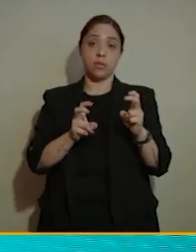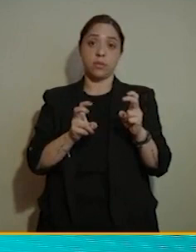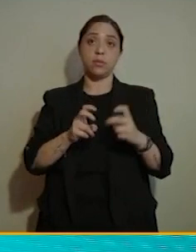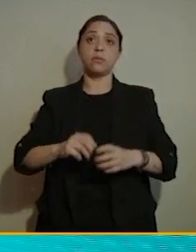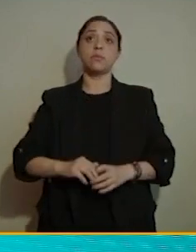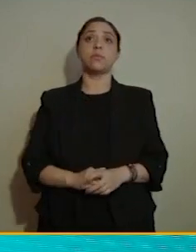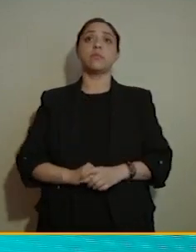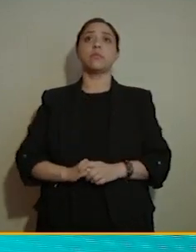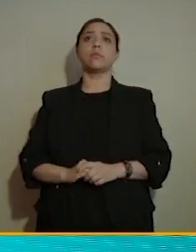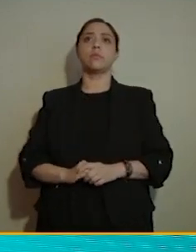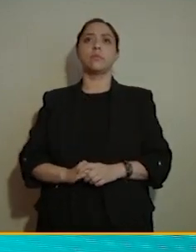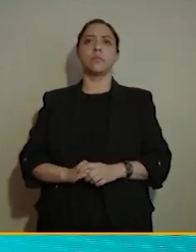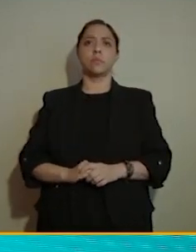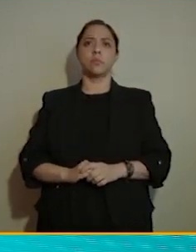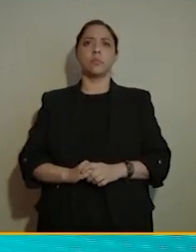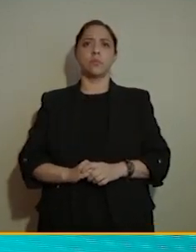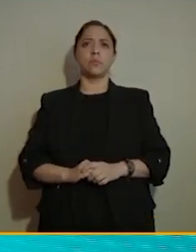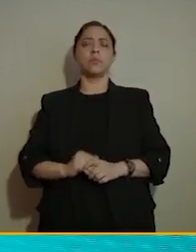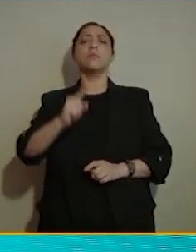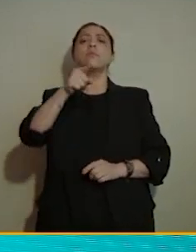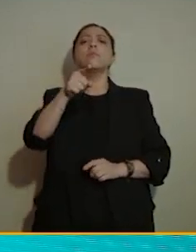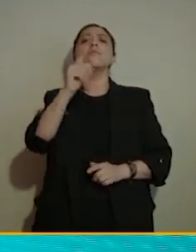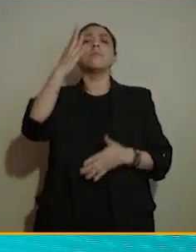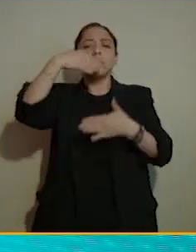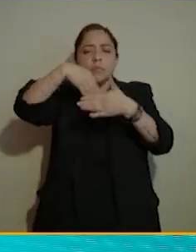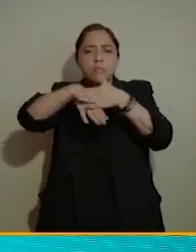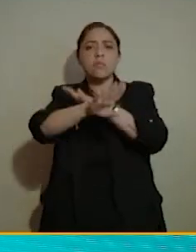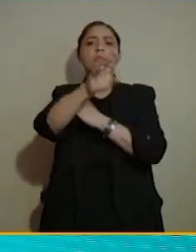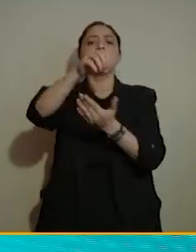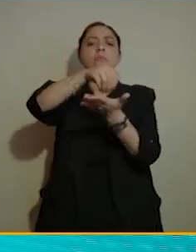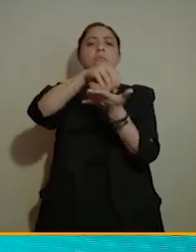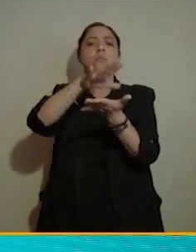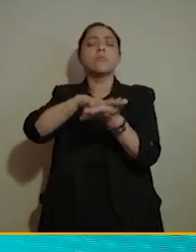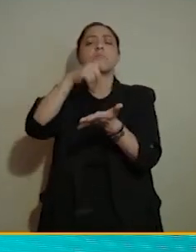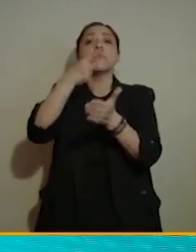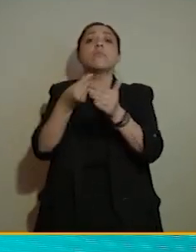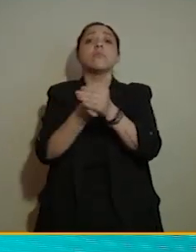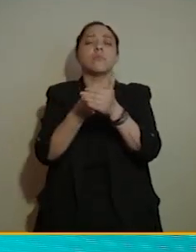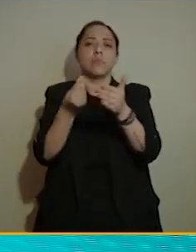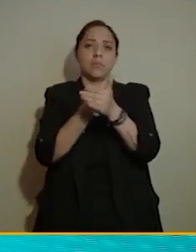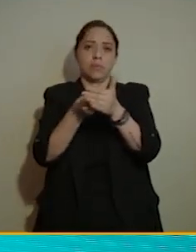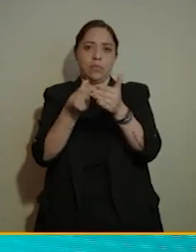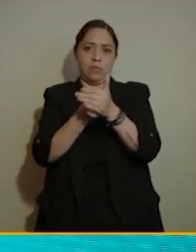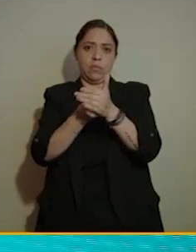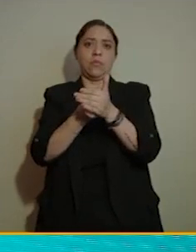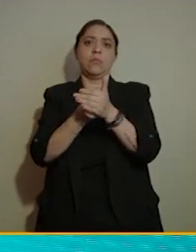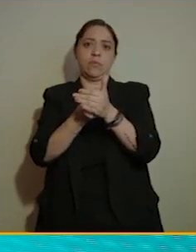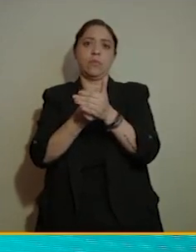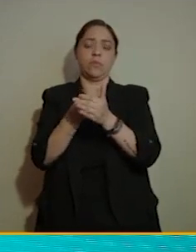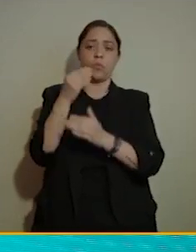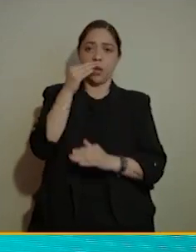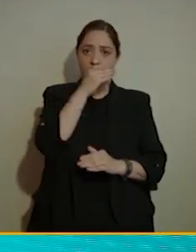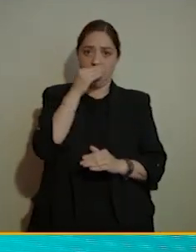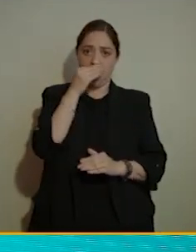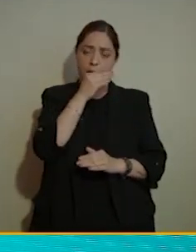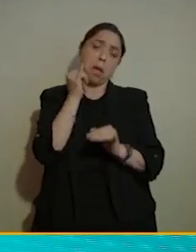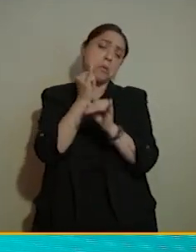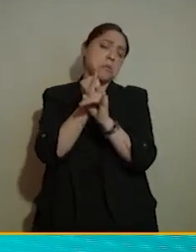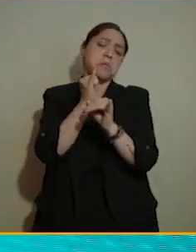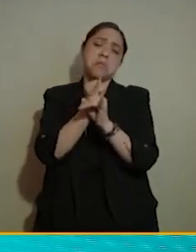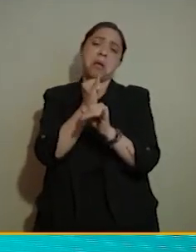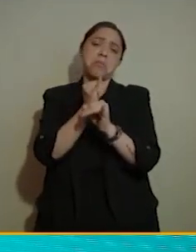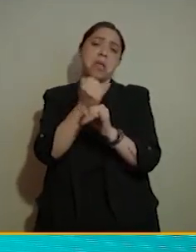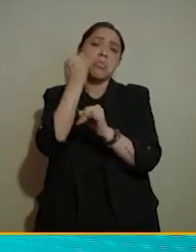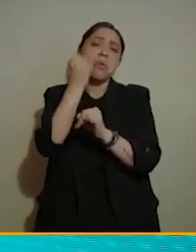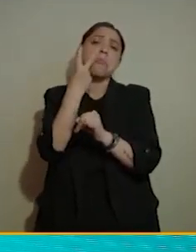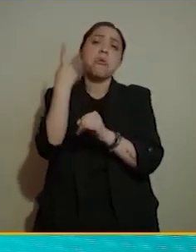es un acceso a un registro para un curso introductorio y gratuito en línea de 2 horas y